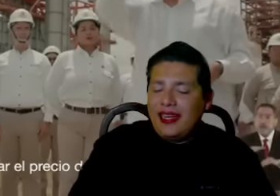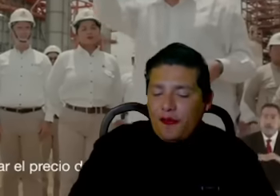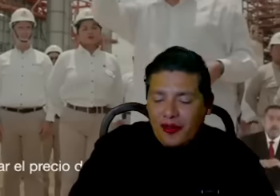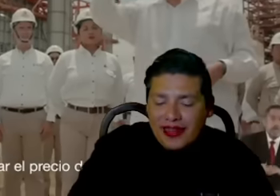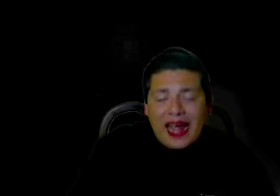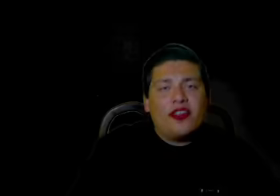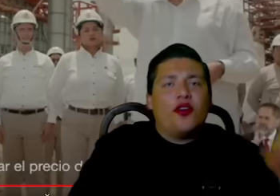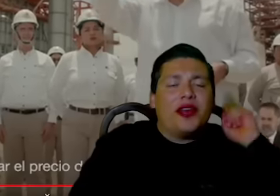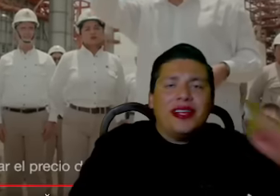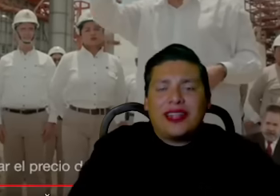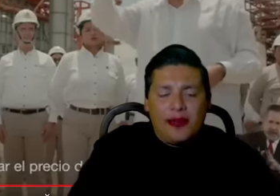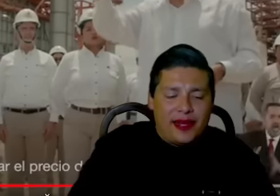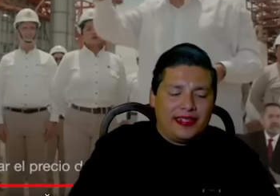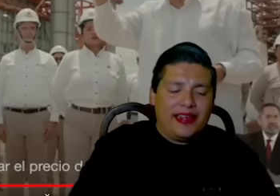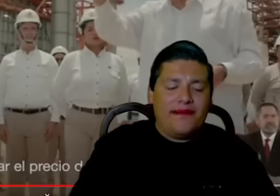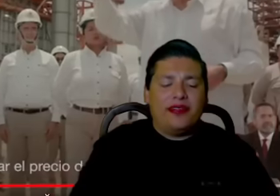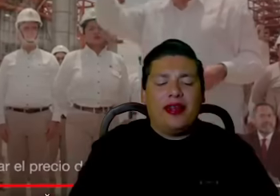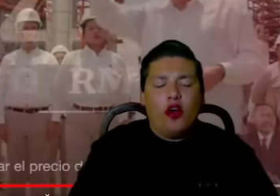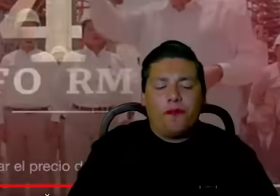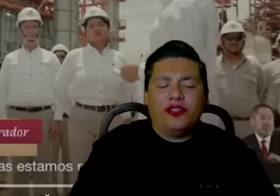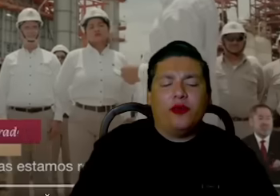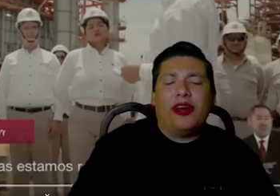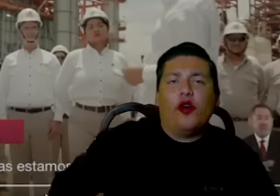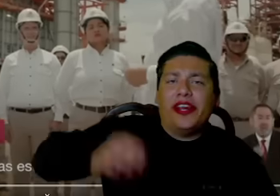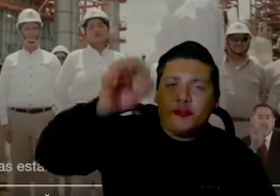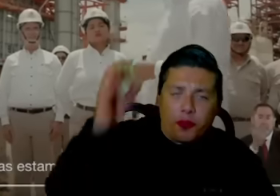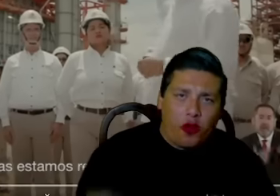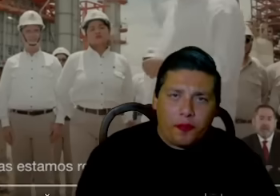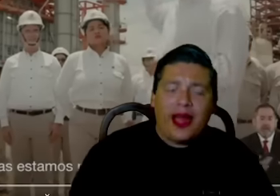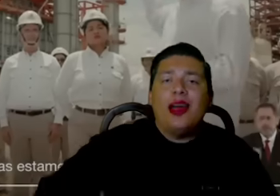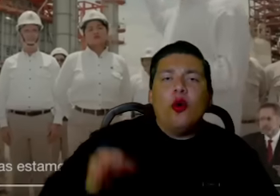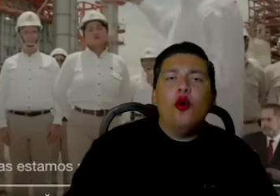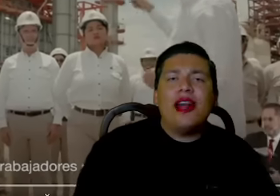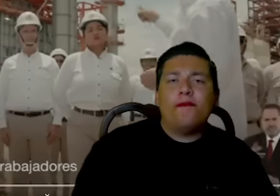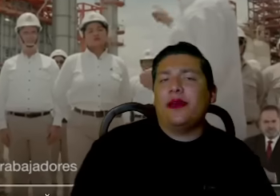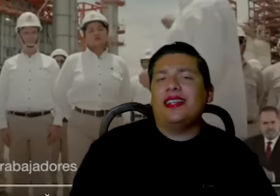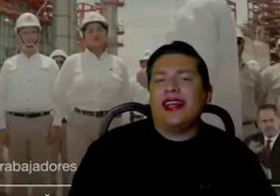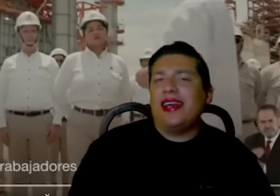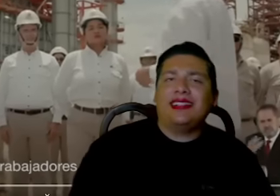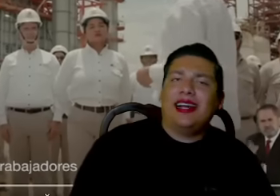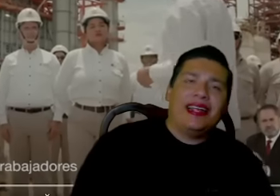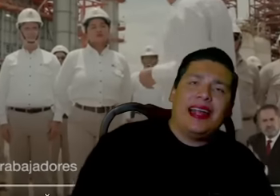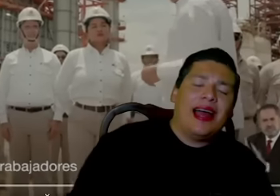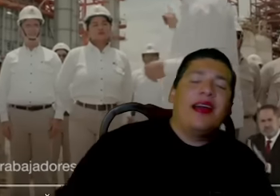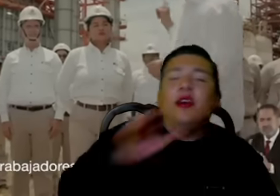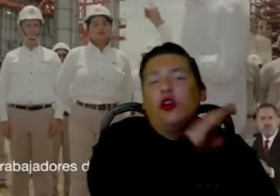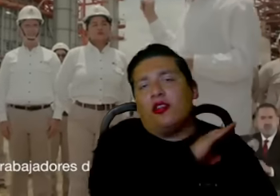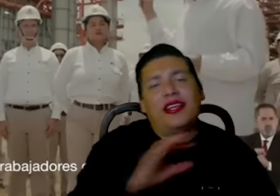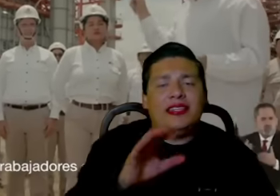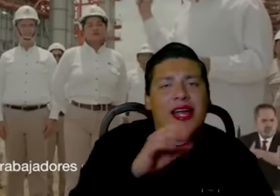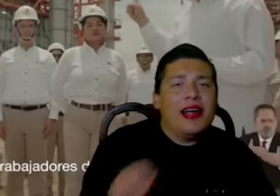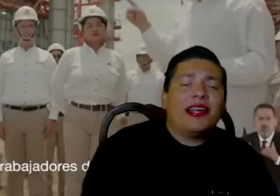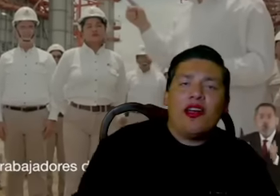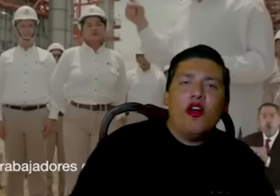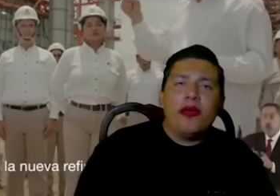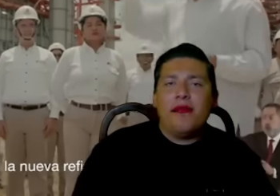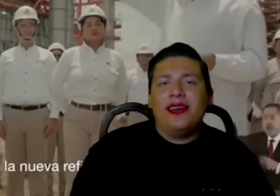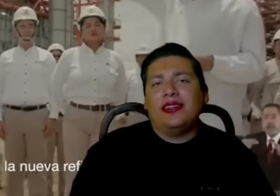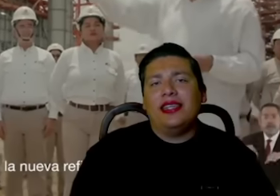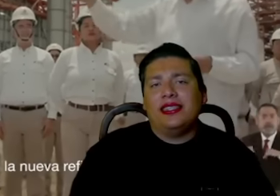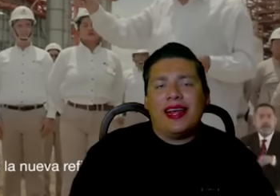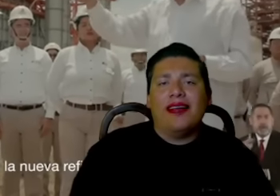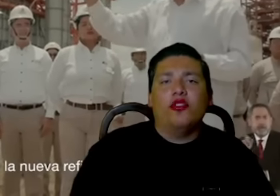Tremenda noticia de fin de año, y es que el presidente López Obrador expropia una empresa extranjera. Noticia